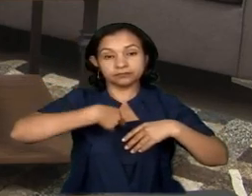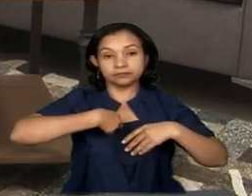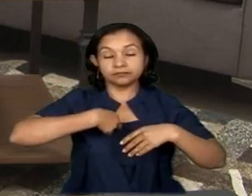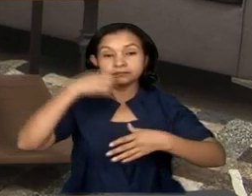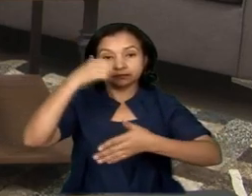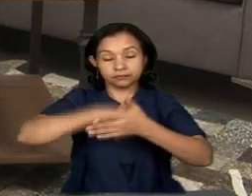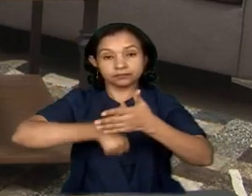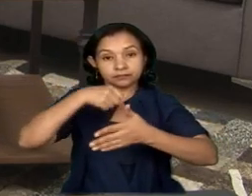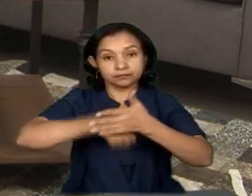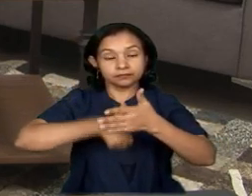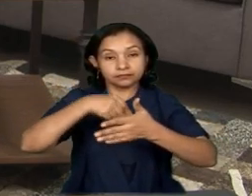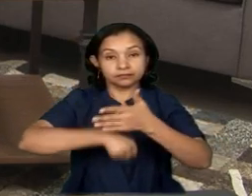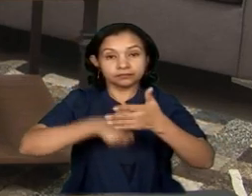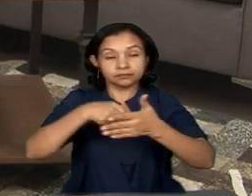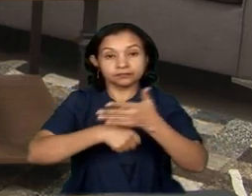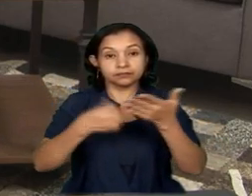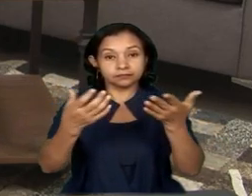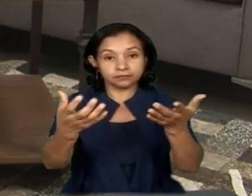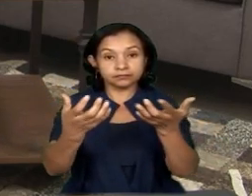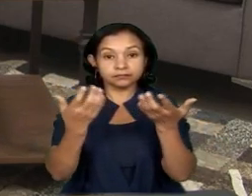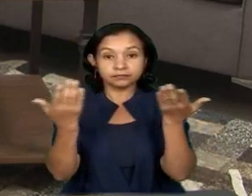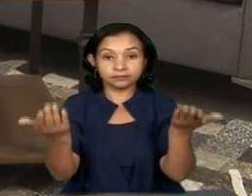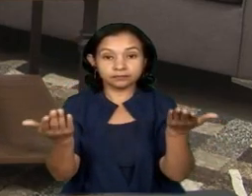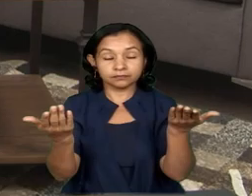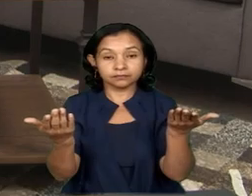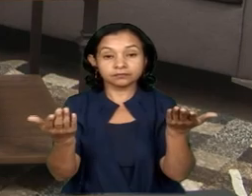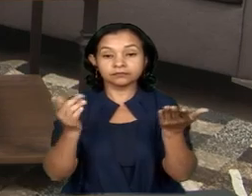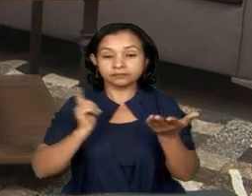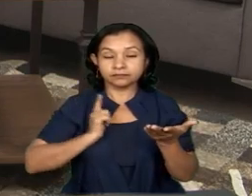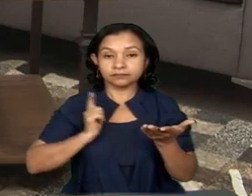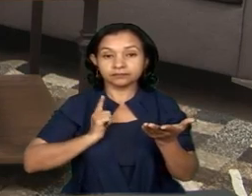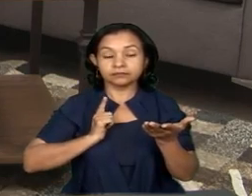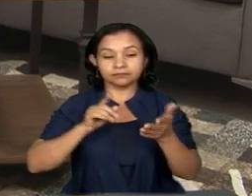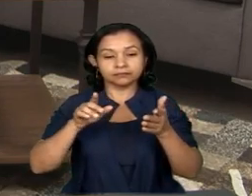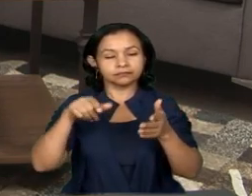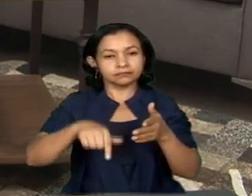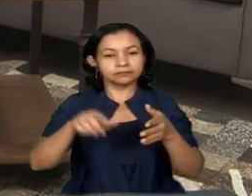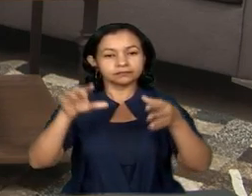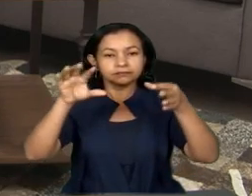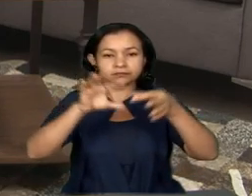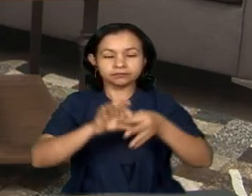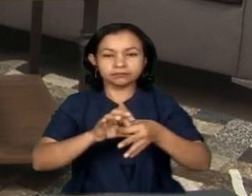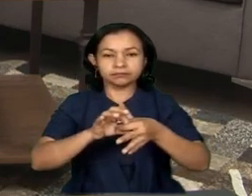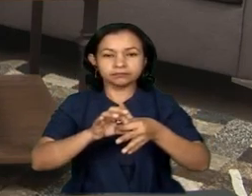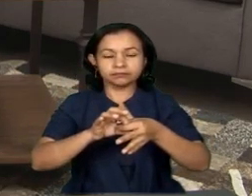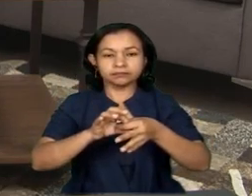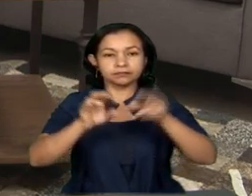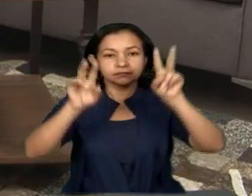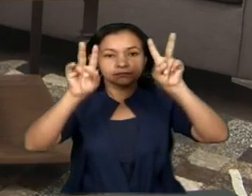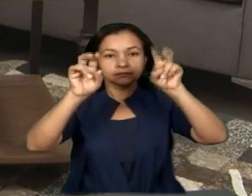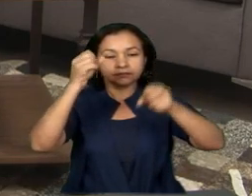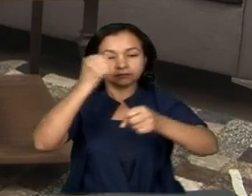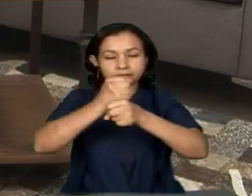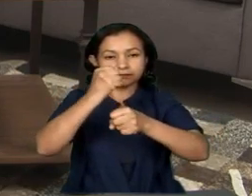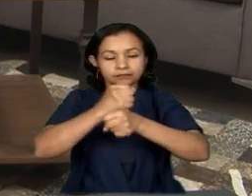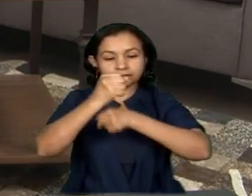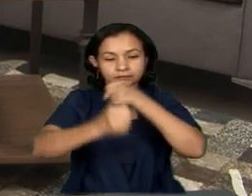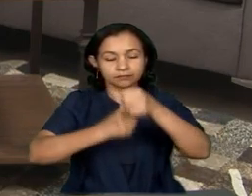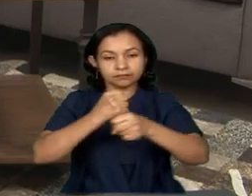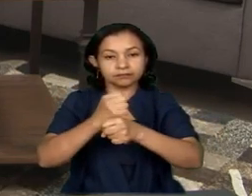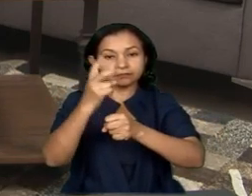desafíos que nos mantiene sobre la mesa en los temas de trabajo del próximo año,